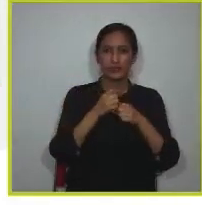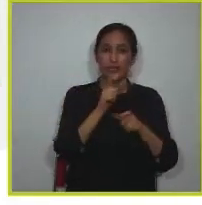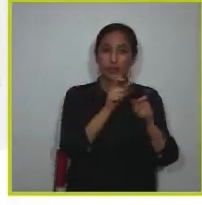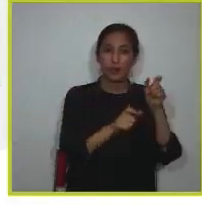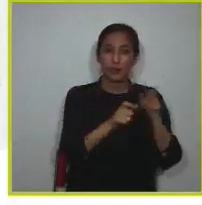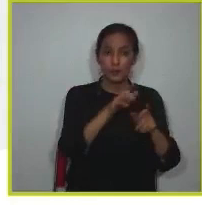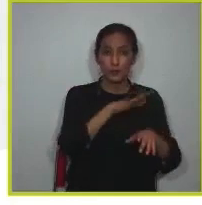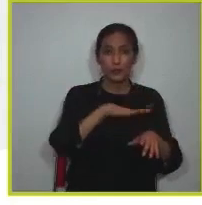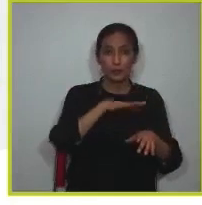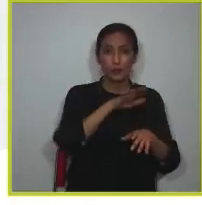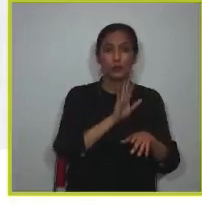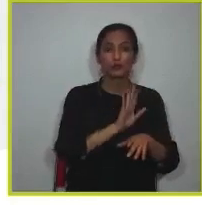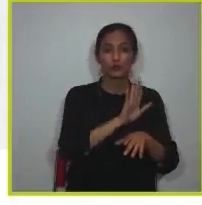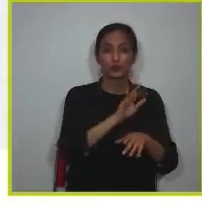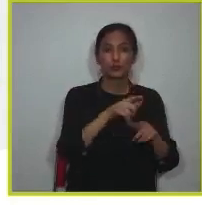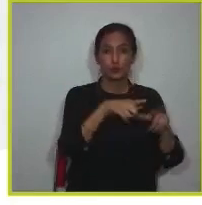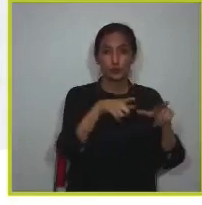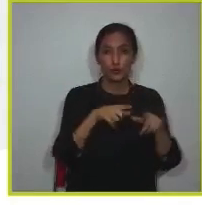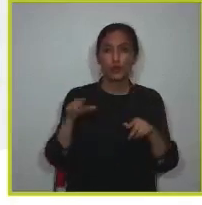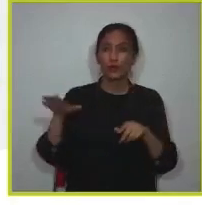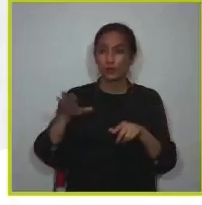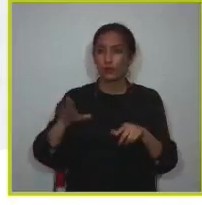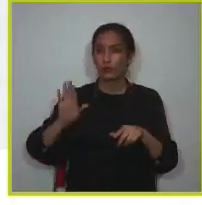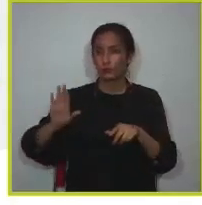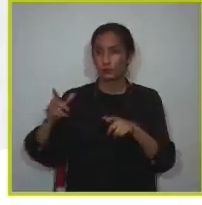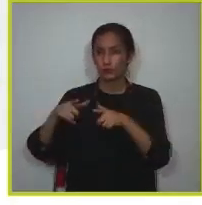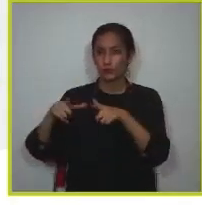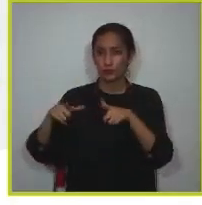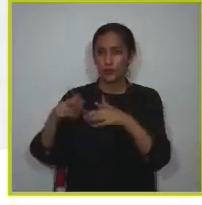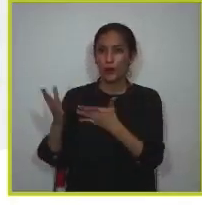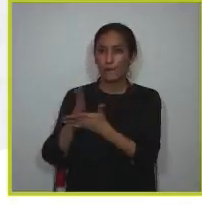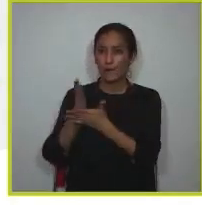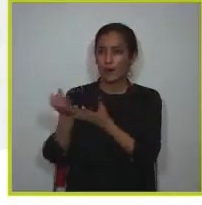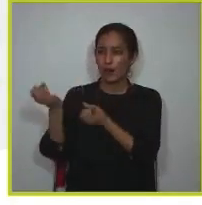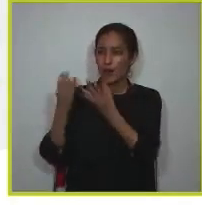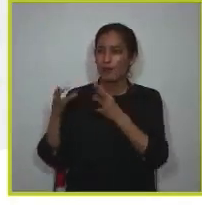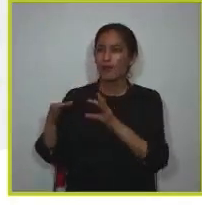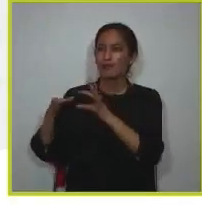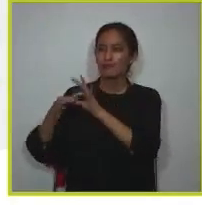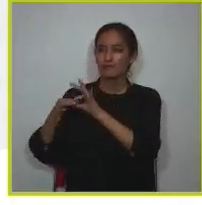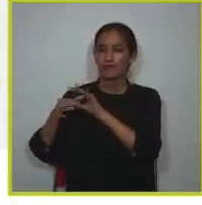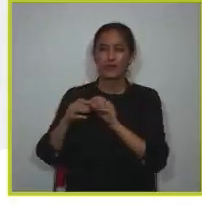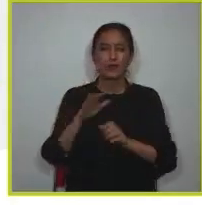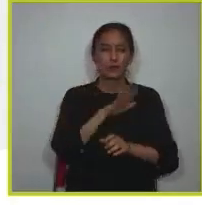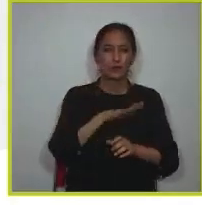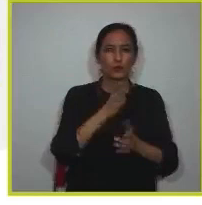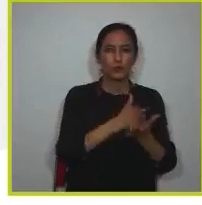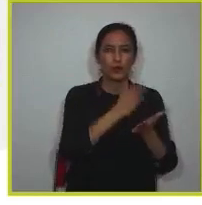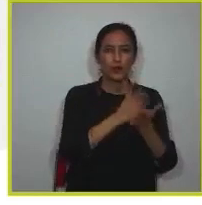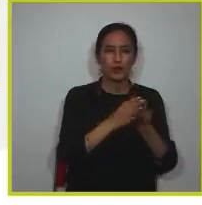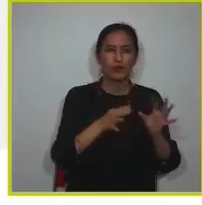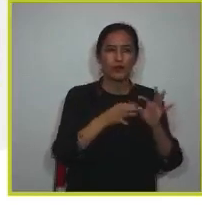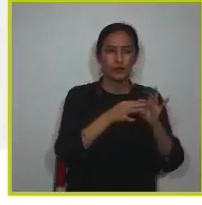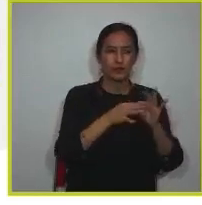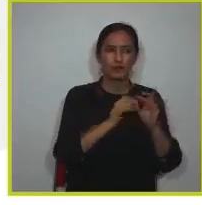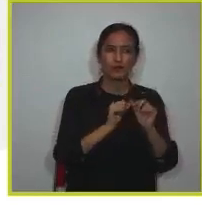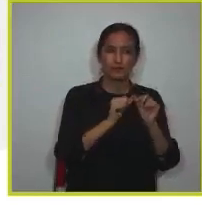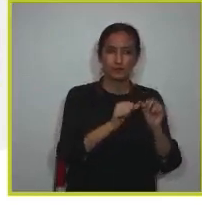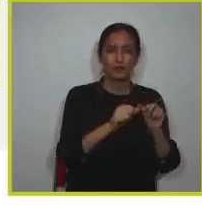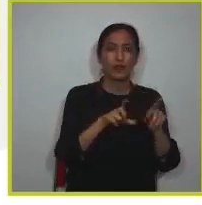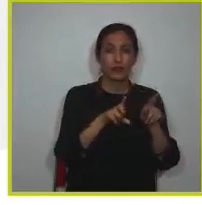actores del territorio no solamente los problemas existentes ahí y los potenciales conflictos que subsisten